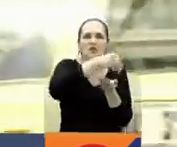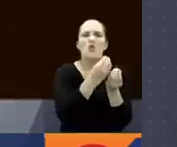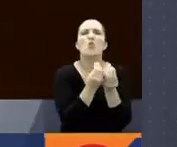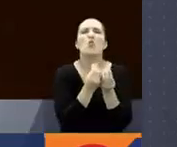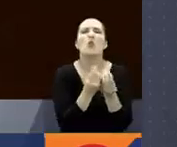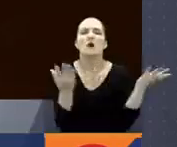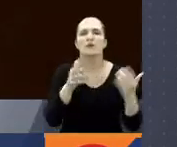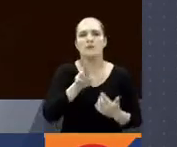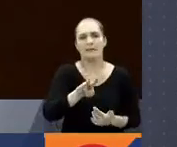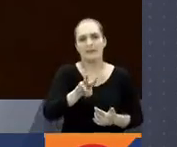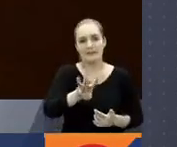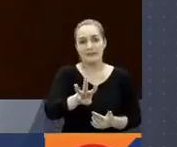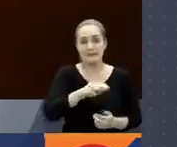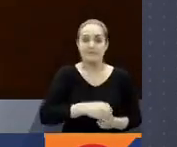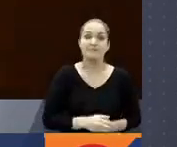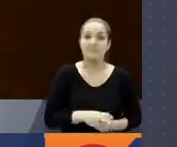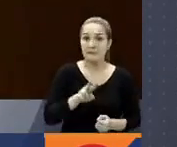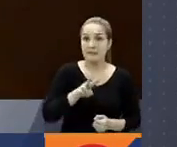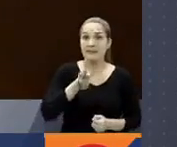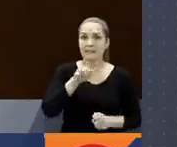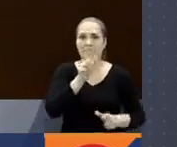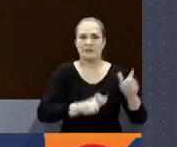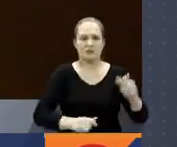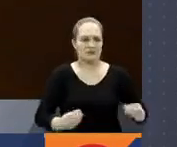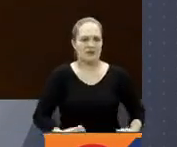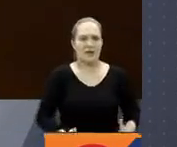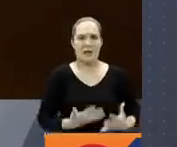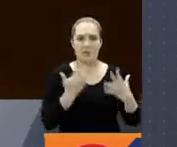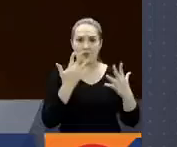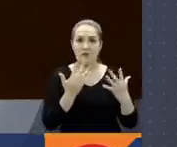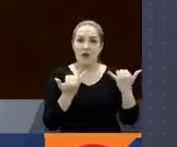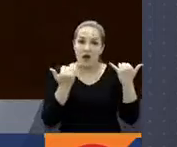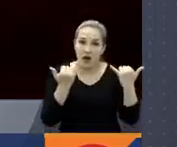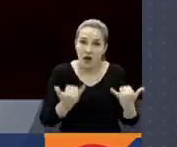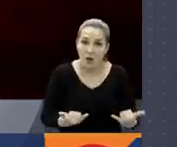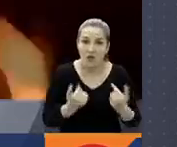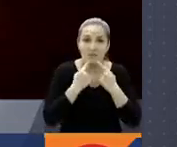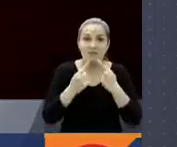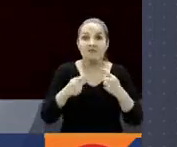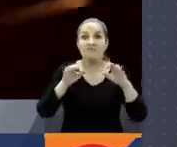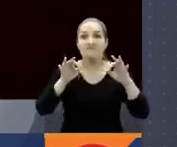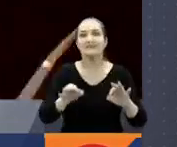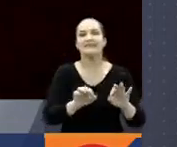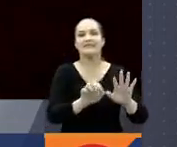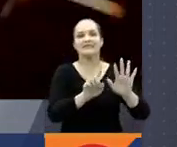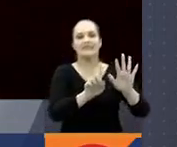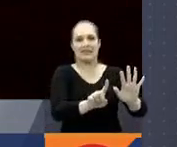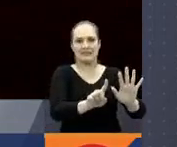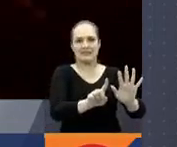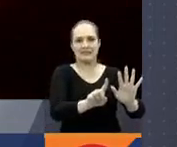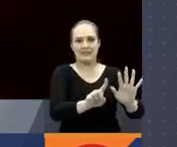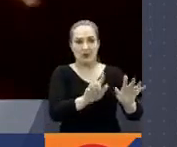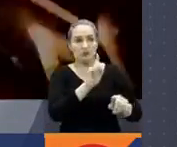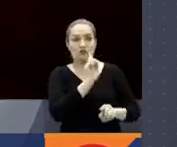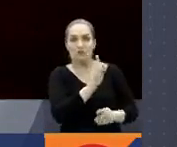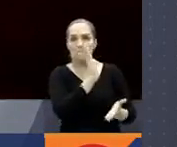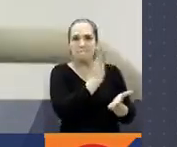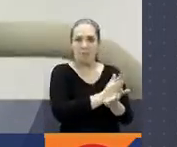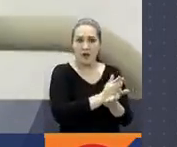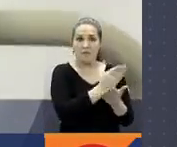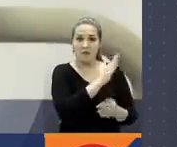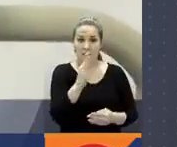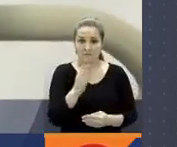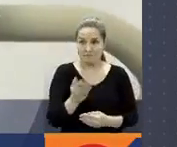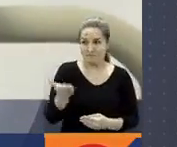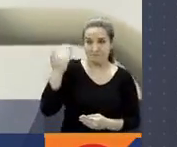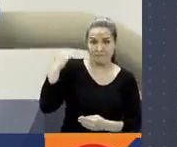quemadas con pólvora. Según el Instituto Nacional de Salud, se han presentado 6 casos en Barranquilla. Estas estadísticas superan las del año anterior